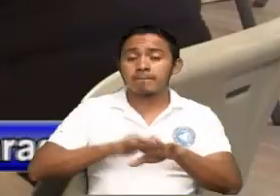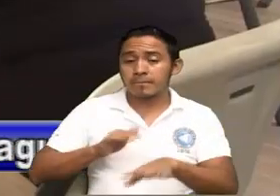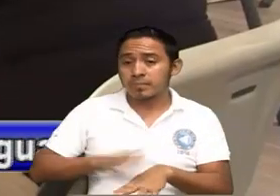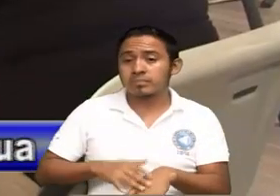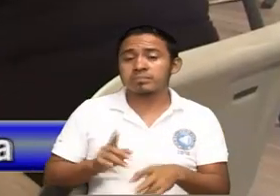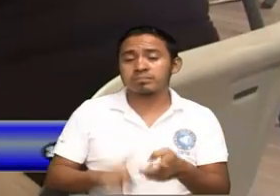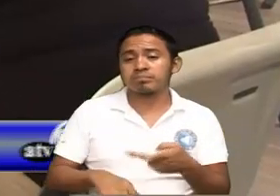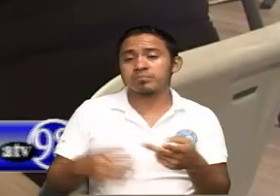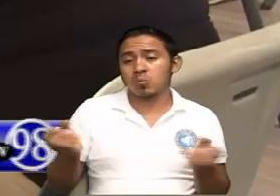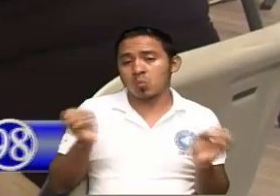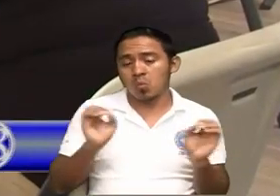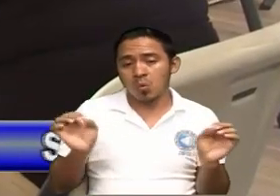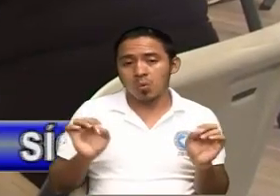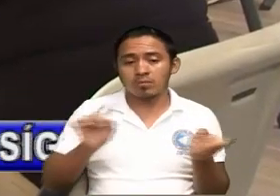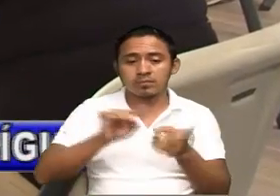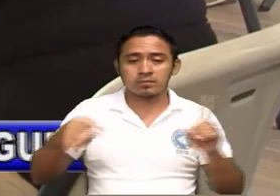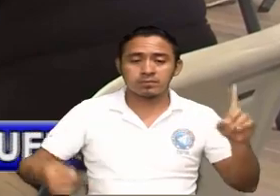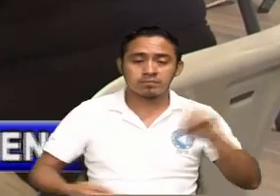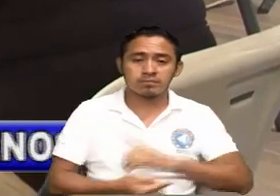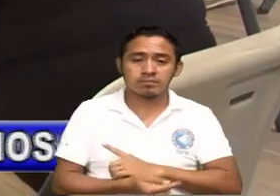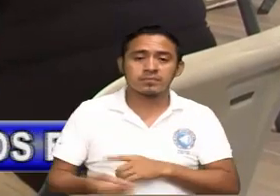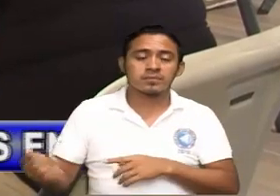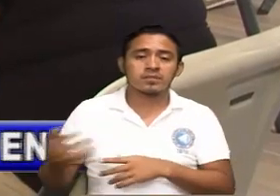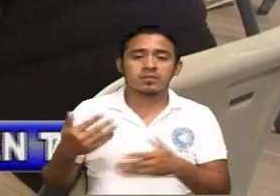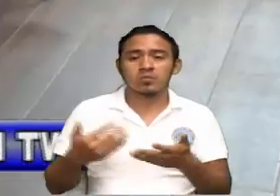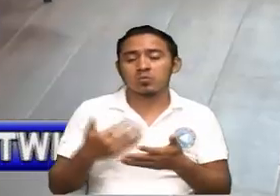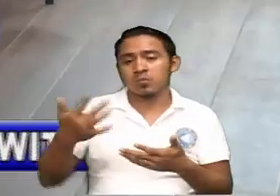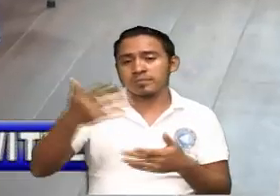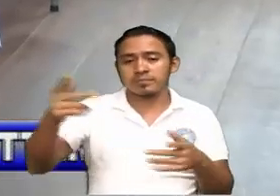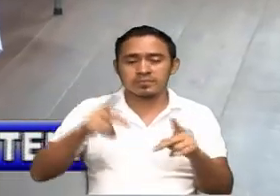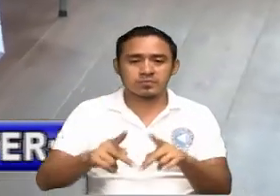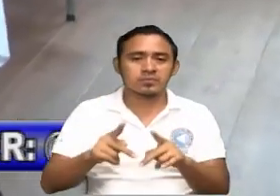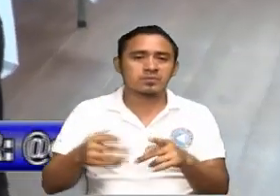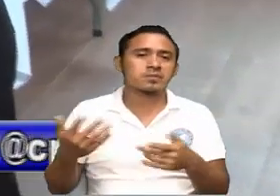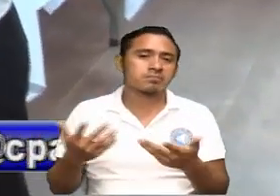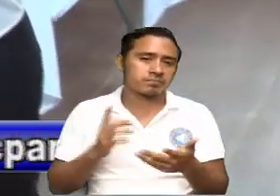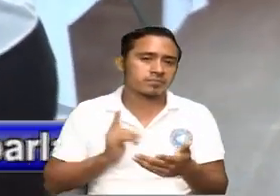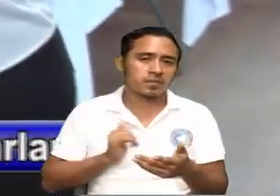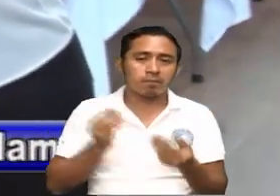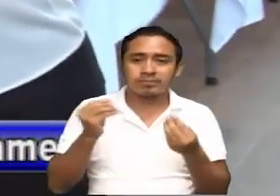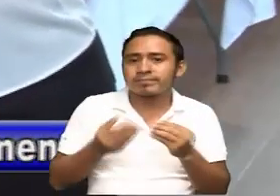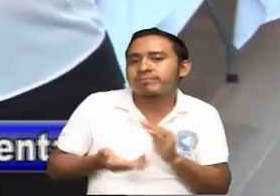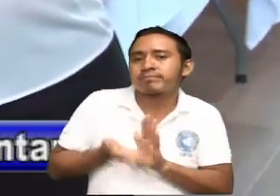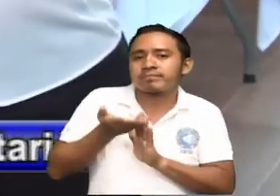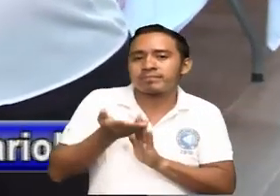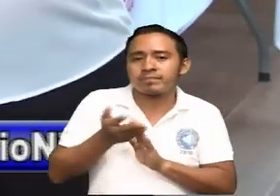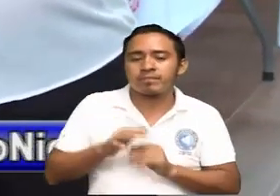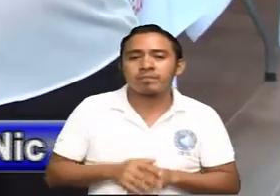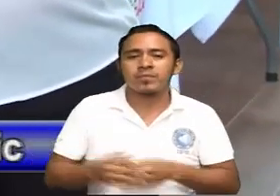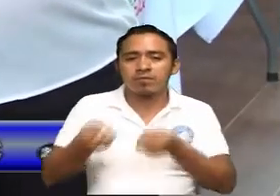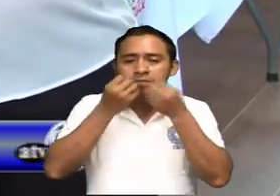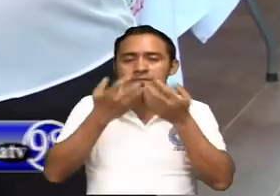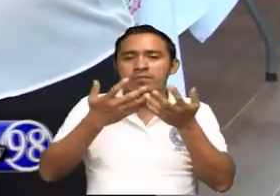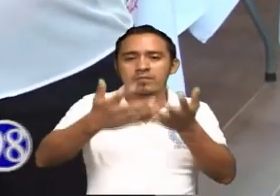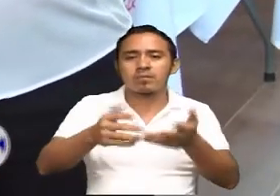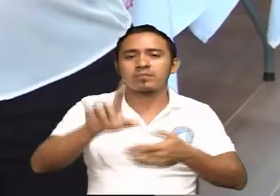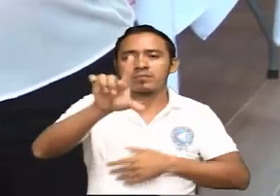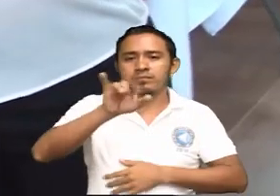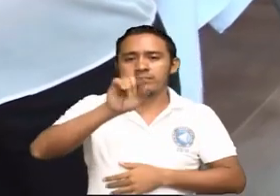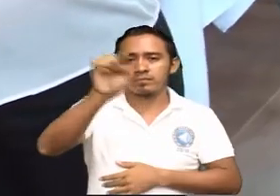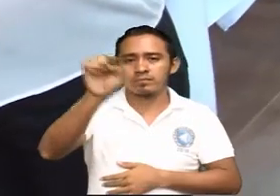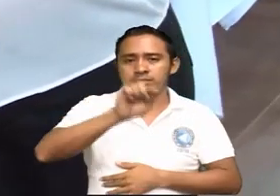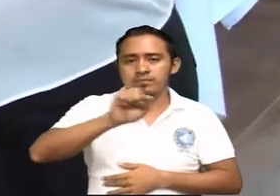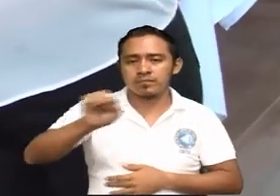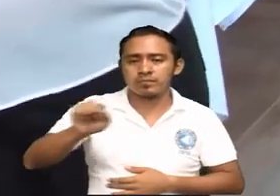mercado o bien transformarlos a otro derivado cuando haya sobreproducción. Con cámara de Wendel Noguera para el